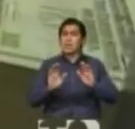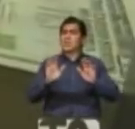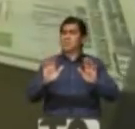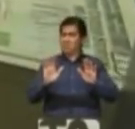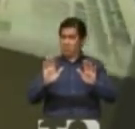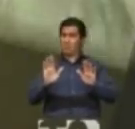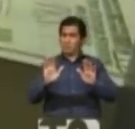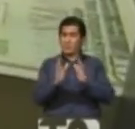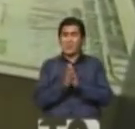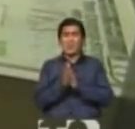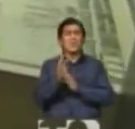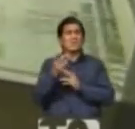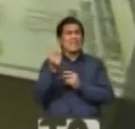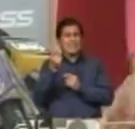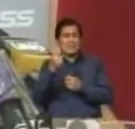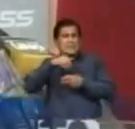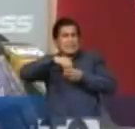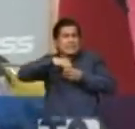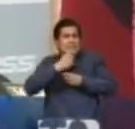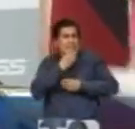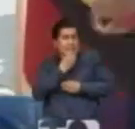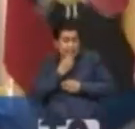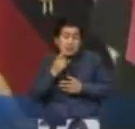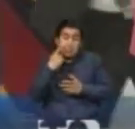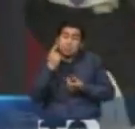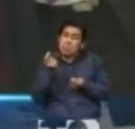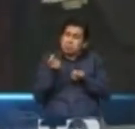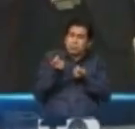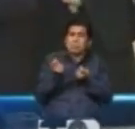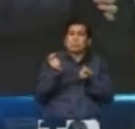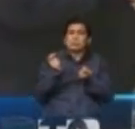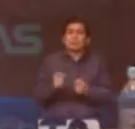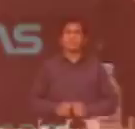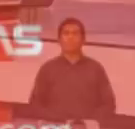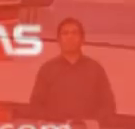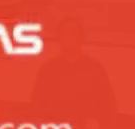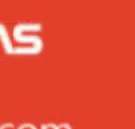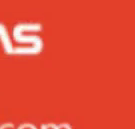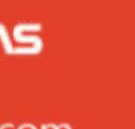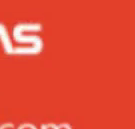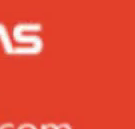de los 9.000 millones de dólares del presupuesto. En Quito, María Gracia Costa, 24 horas.